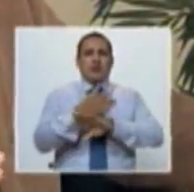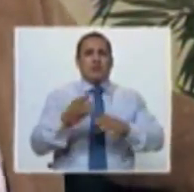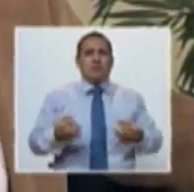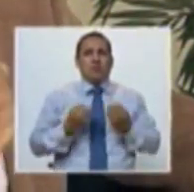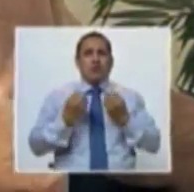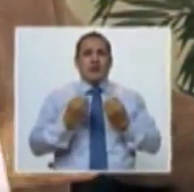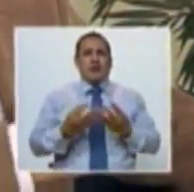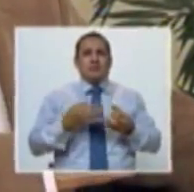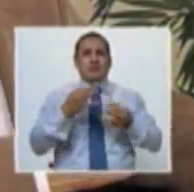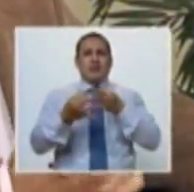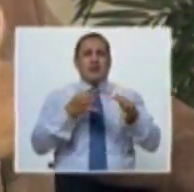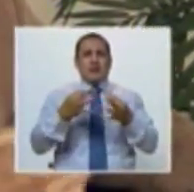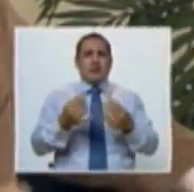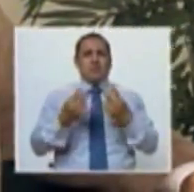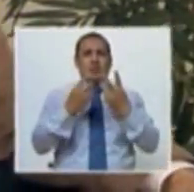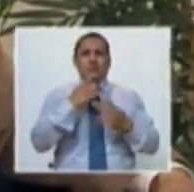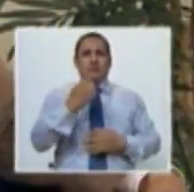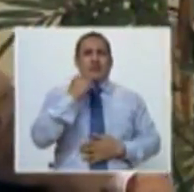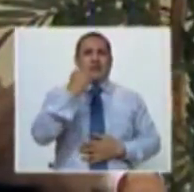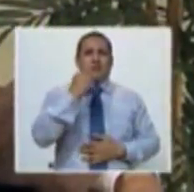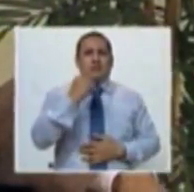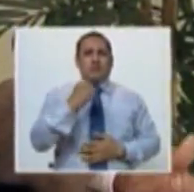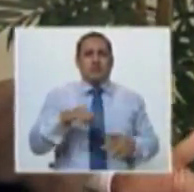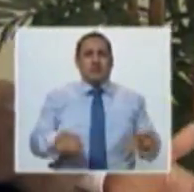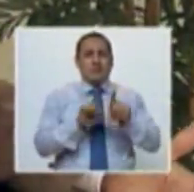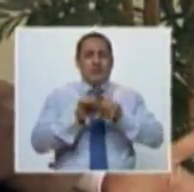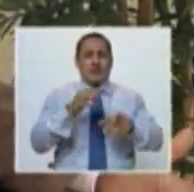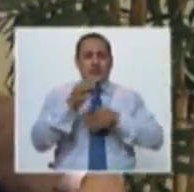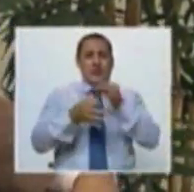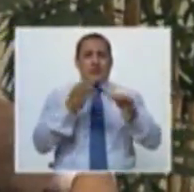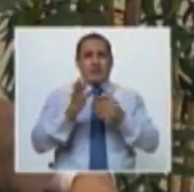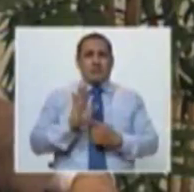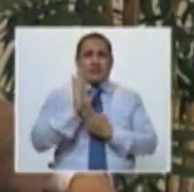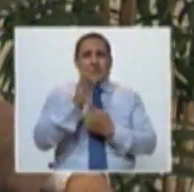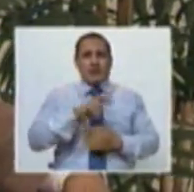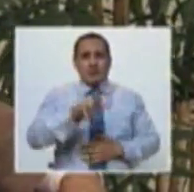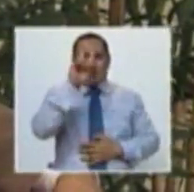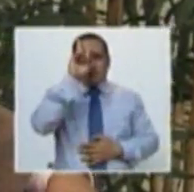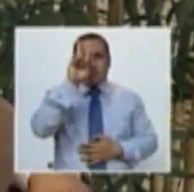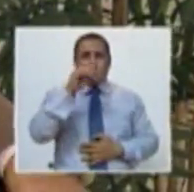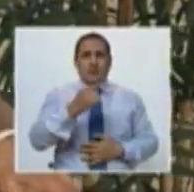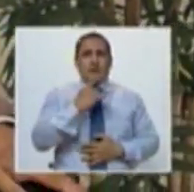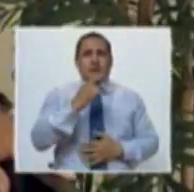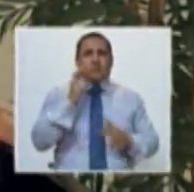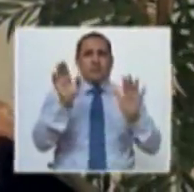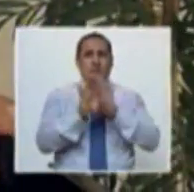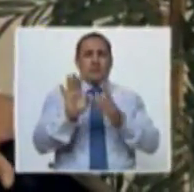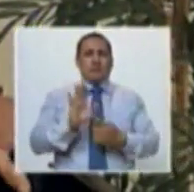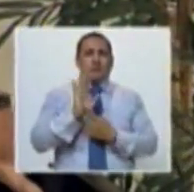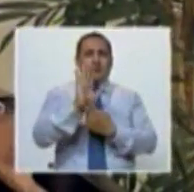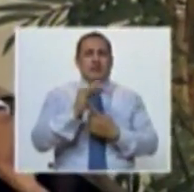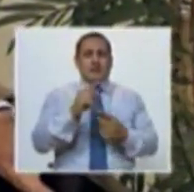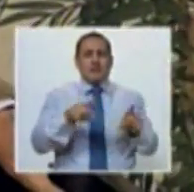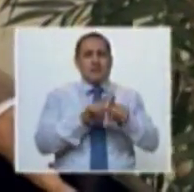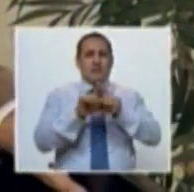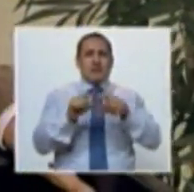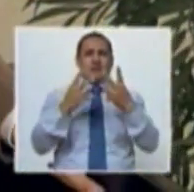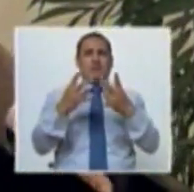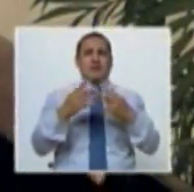qué? Porque el derecho, por lo menos el que se aplica en el Perú, que viene, supongo, el derecho romano,